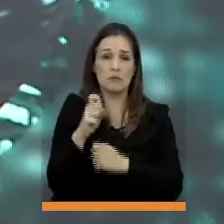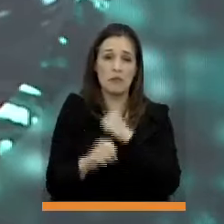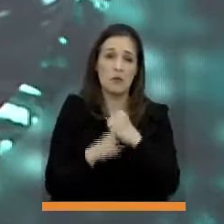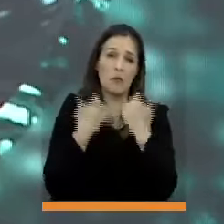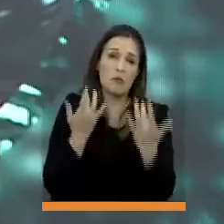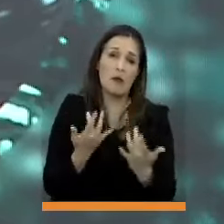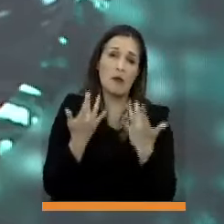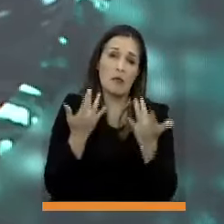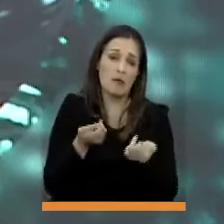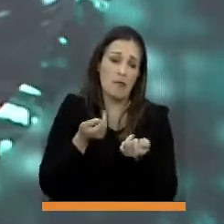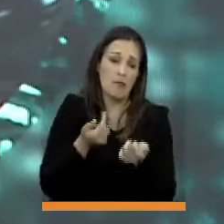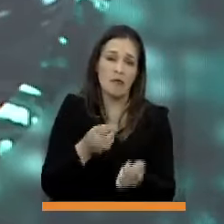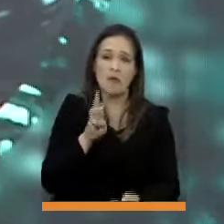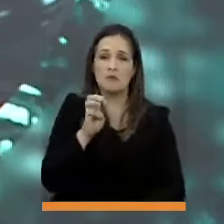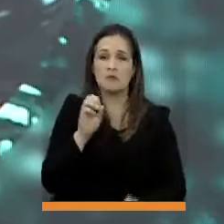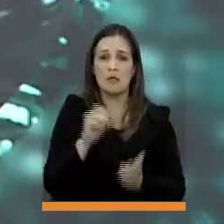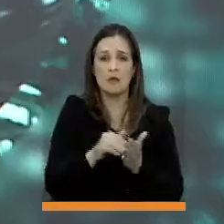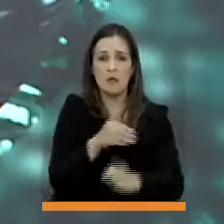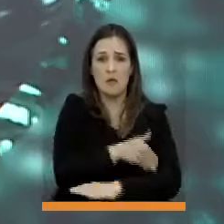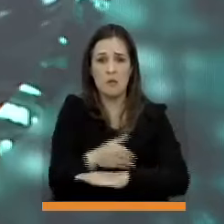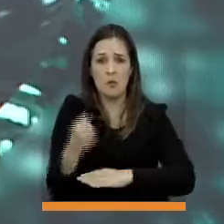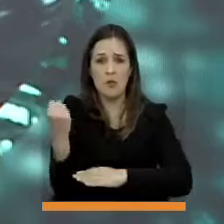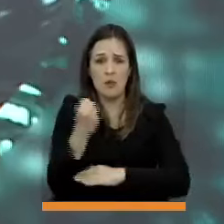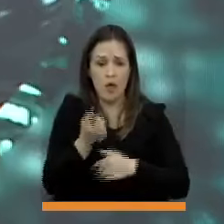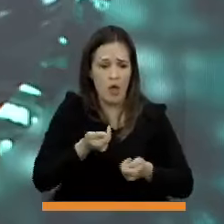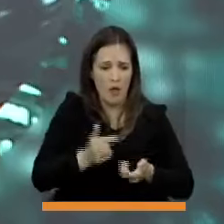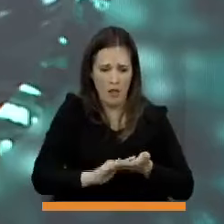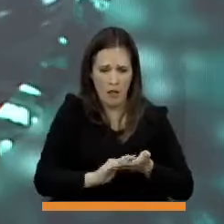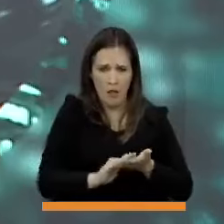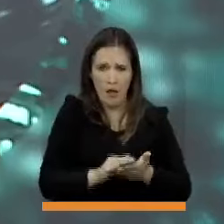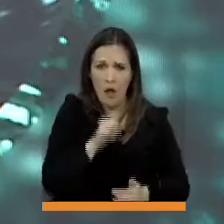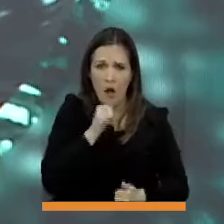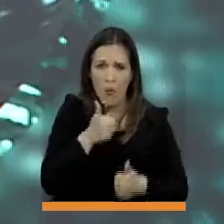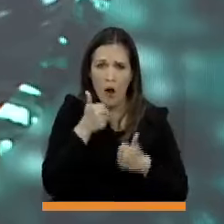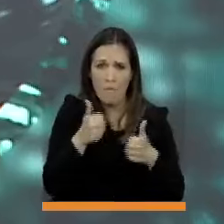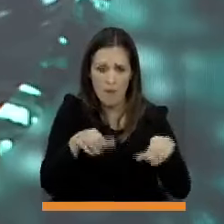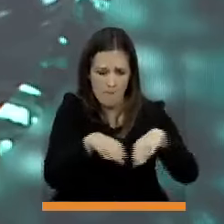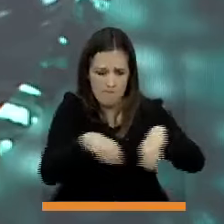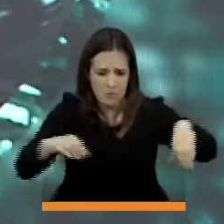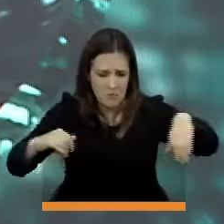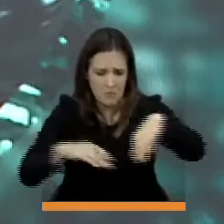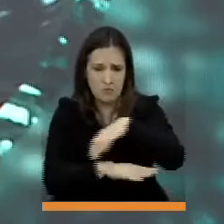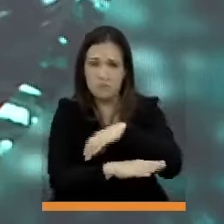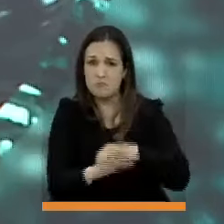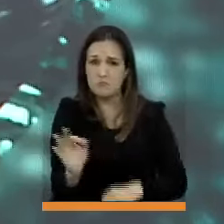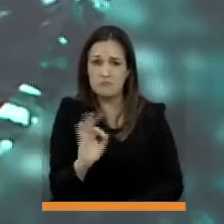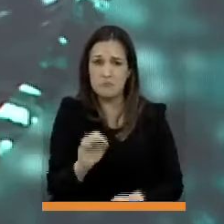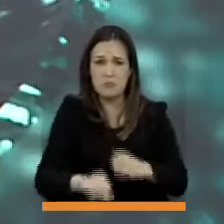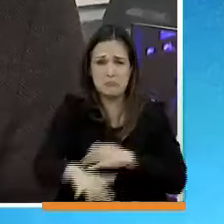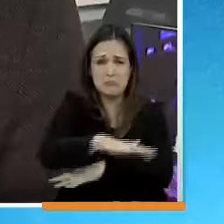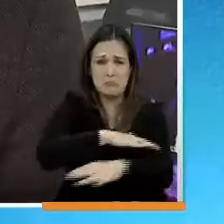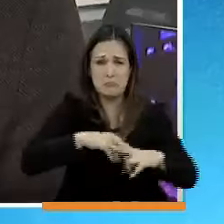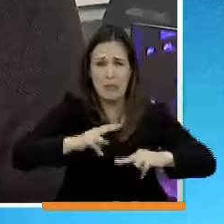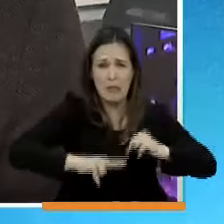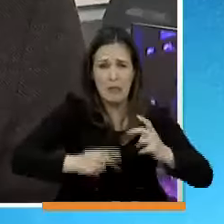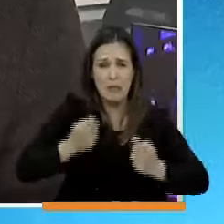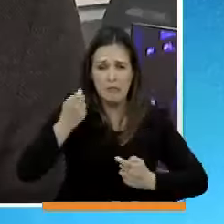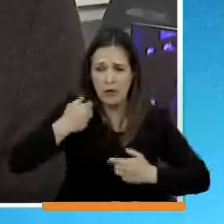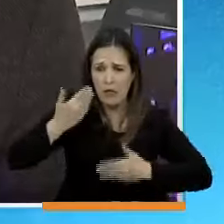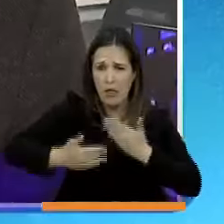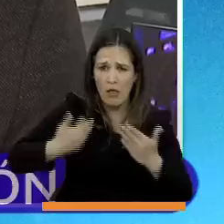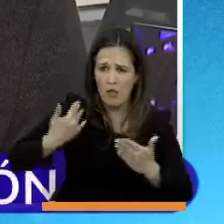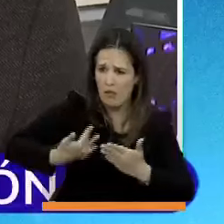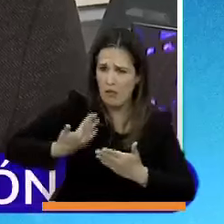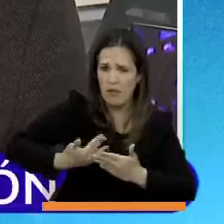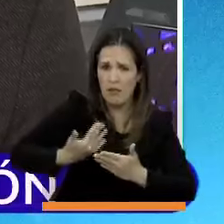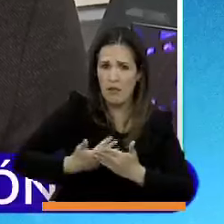80 mil millones de pesos siguen teniendo problemas con el manejo de aguas residuales que recorren las calles del municipio. Gilberto Valencia, buenas